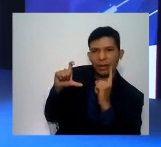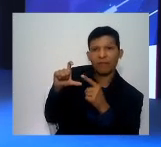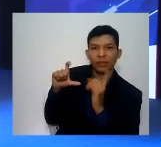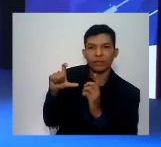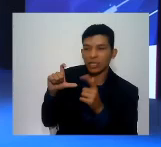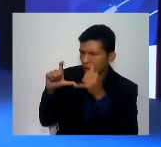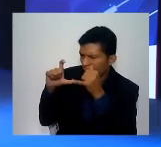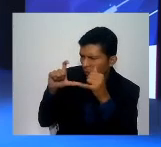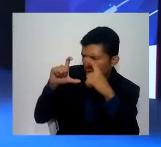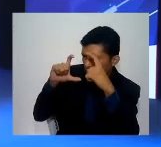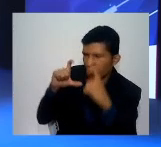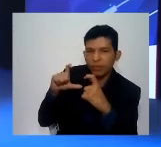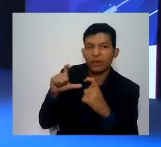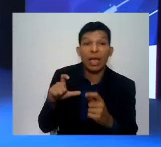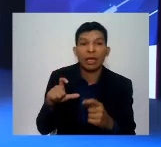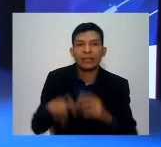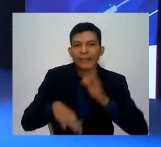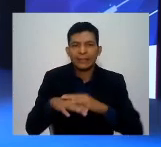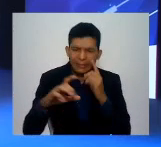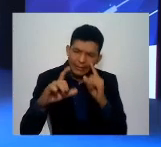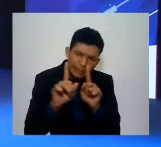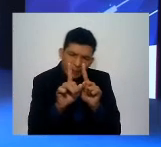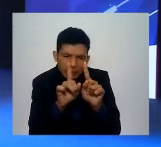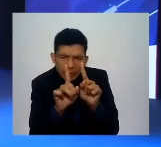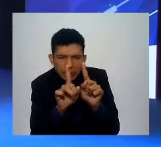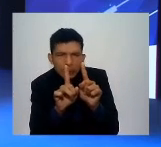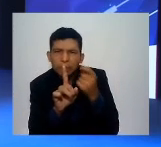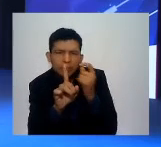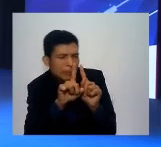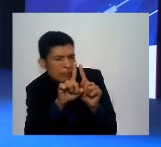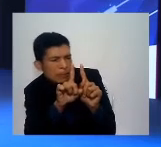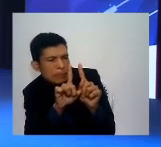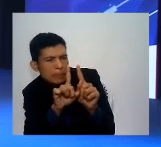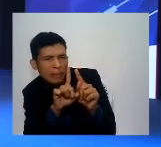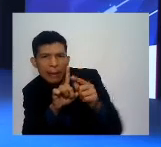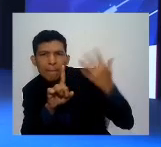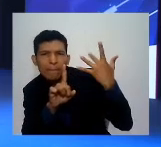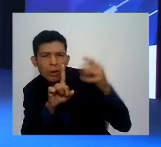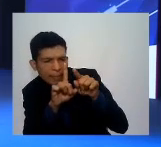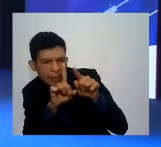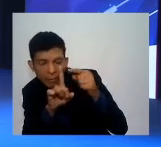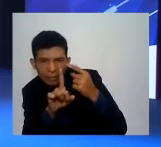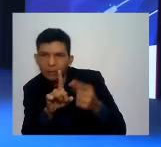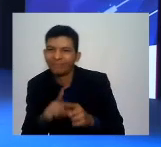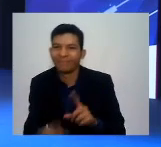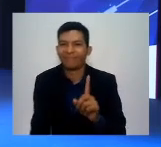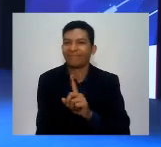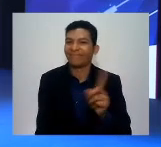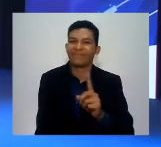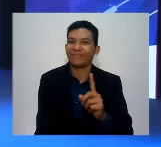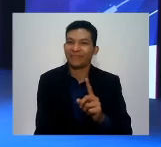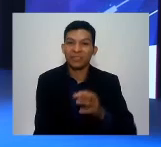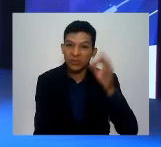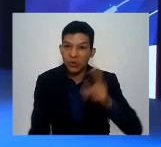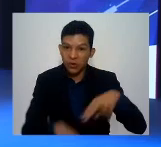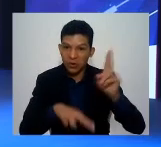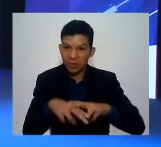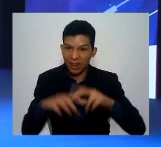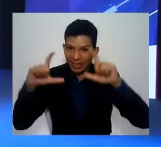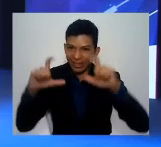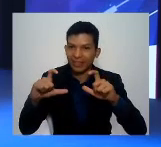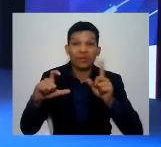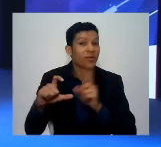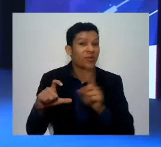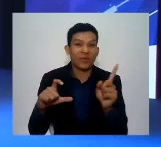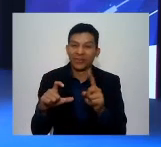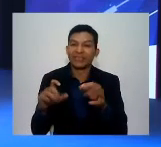manera efectiva para mejorar el rendimiento de los deportistas. ¿Listo? Entonces, arrancamos por la salud,